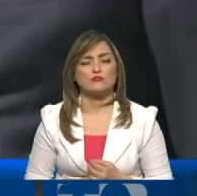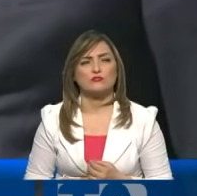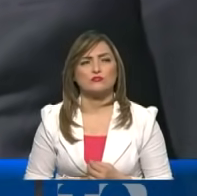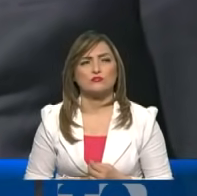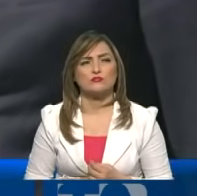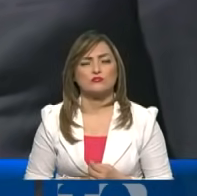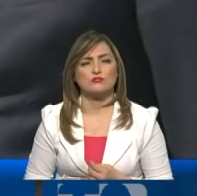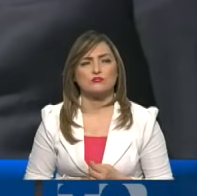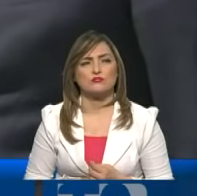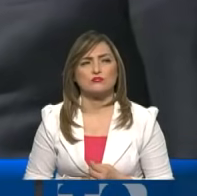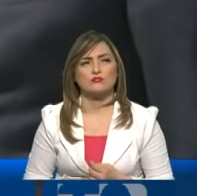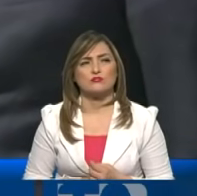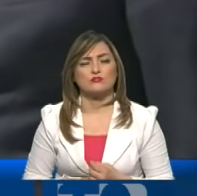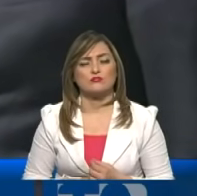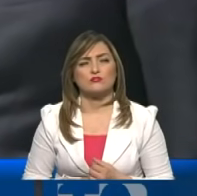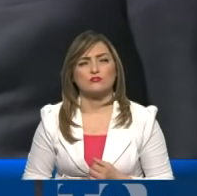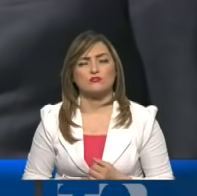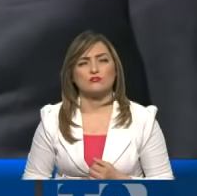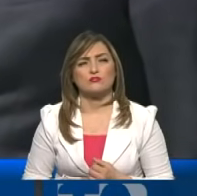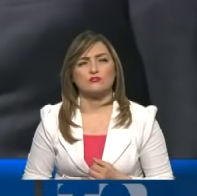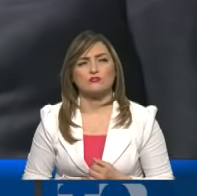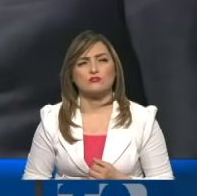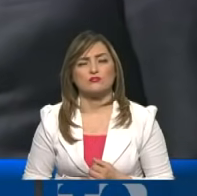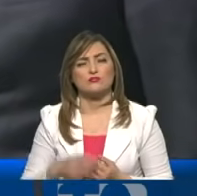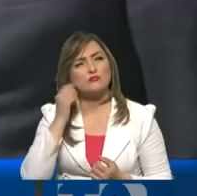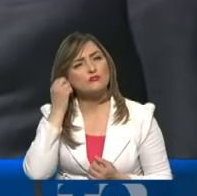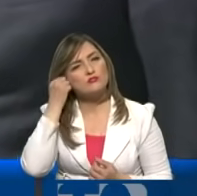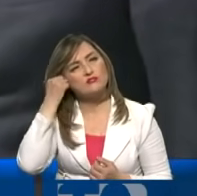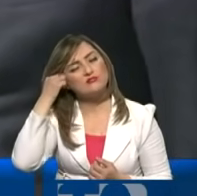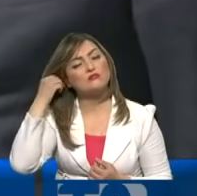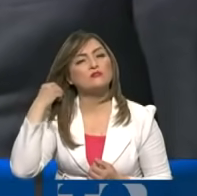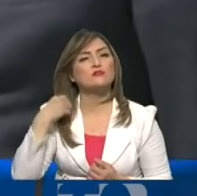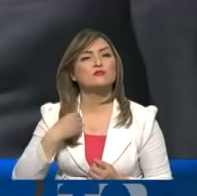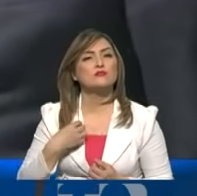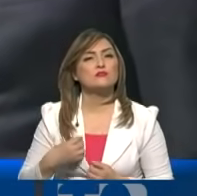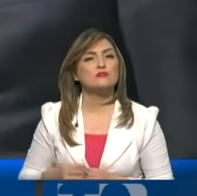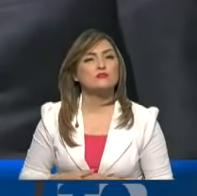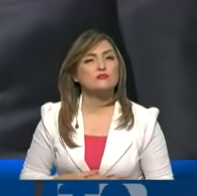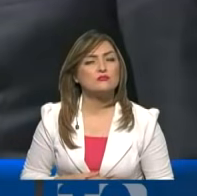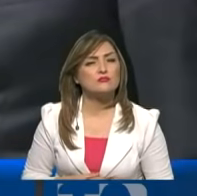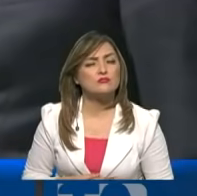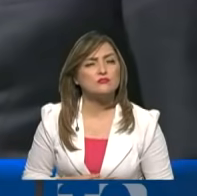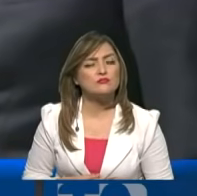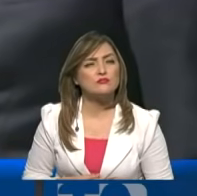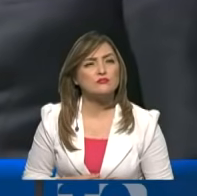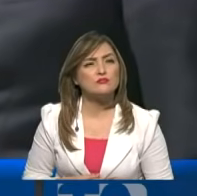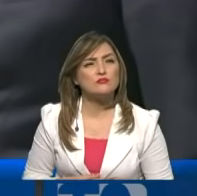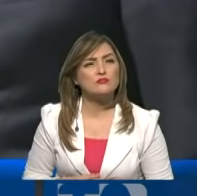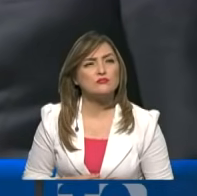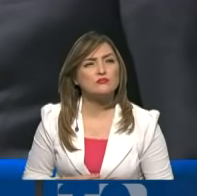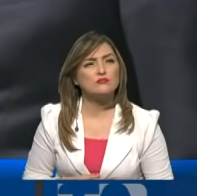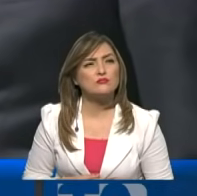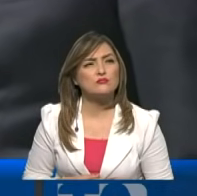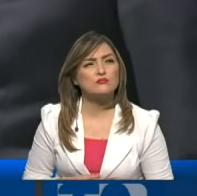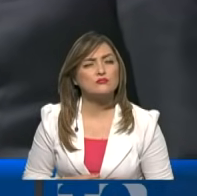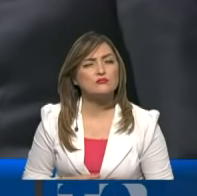oferta completa o no. También en la reforma, en la propuesta que se presentará al COE hoy en la tarde, se contempla el